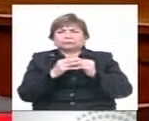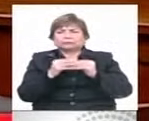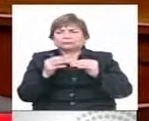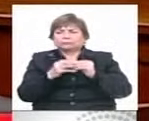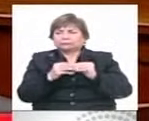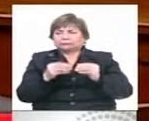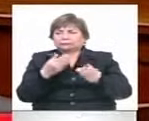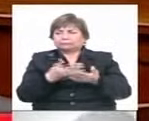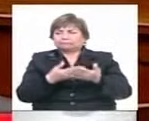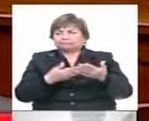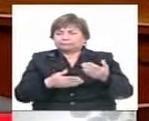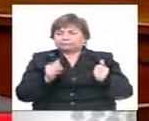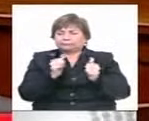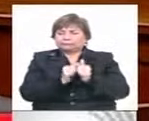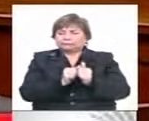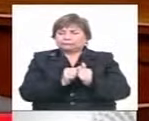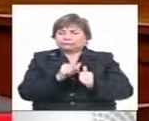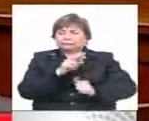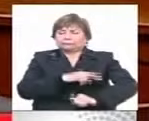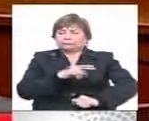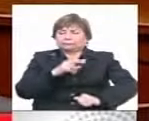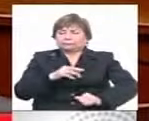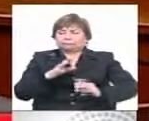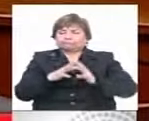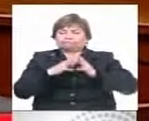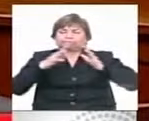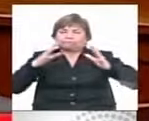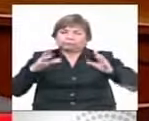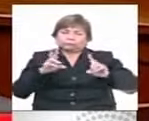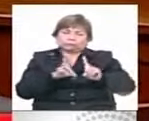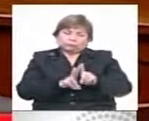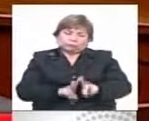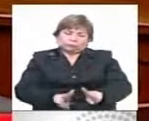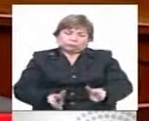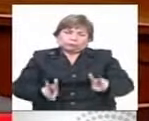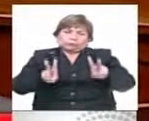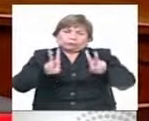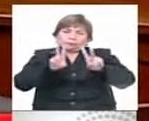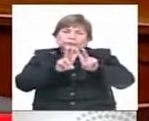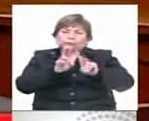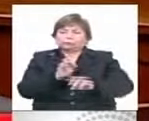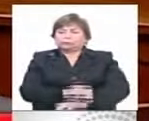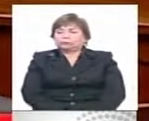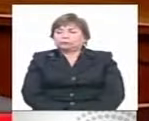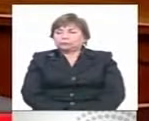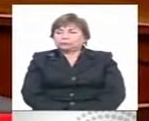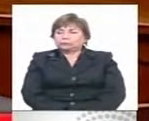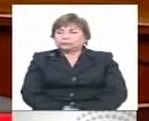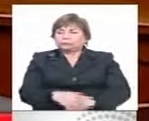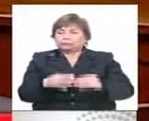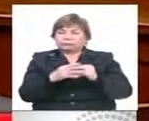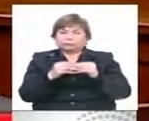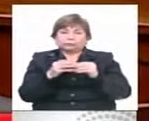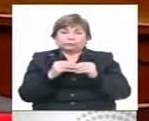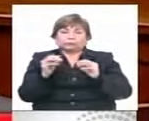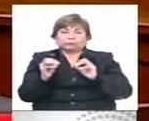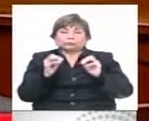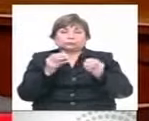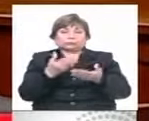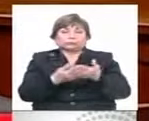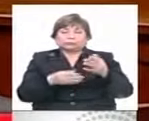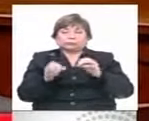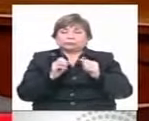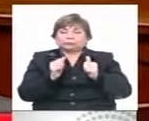e insertarse en cadenas de mayor valor y rentabilidad. Promoción y reactivación de la